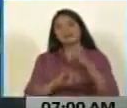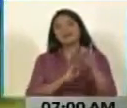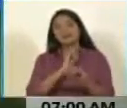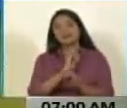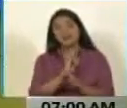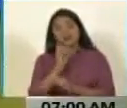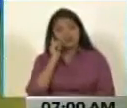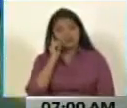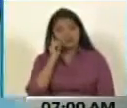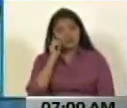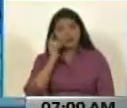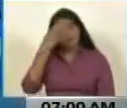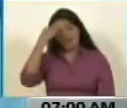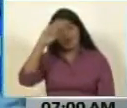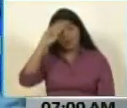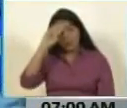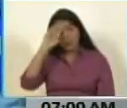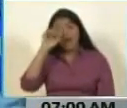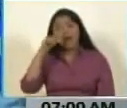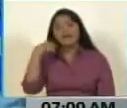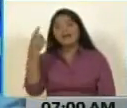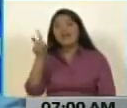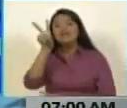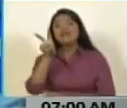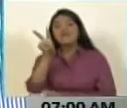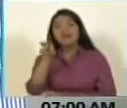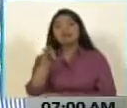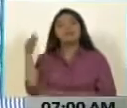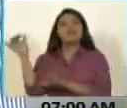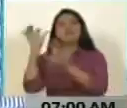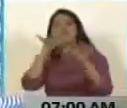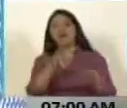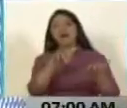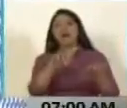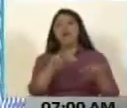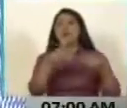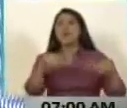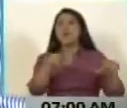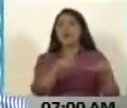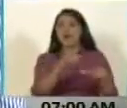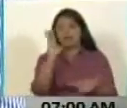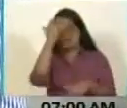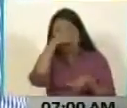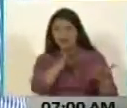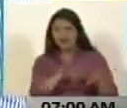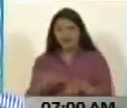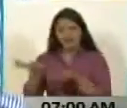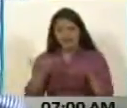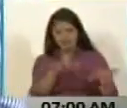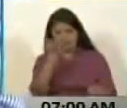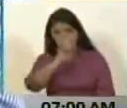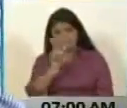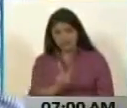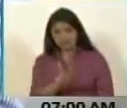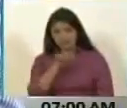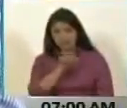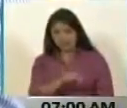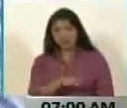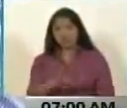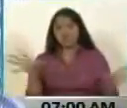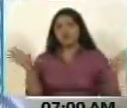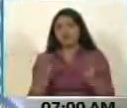la Orquesta Aragón de Cuba, que se presenta el día viernes en la Sala Río Reina del Teresa Carreño, junto con la Orquesta Latinocaribeña Venezolana. Son en